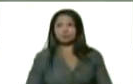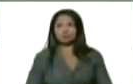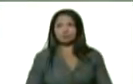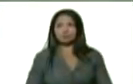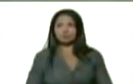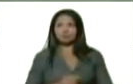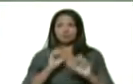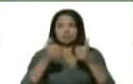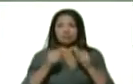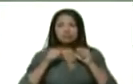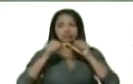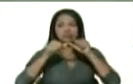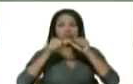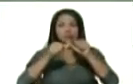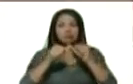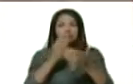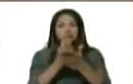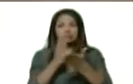Iniciativa permanente.